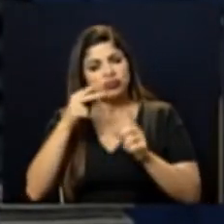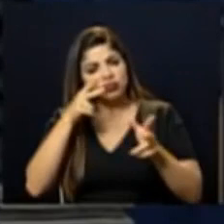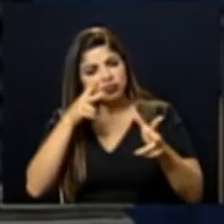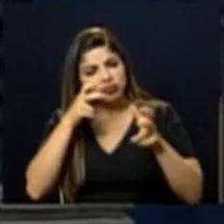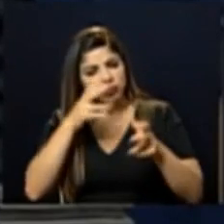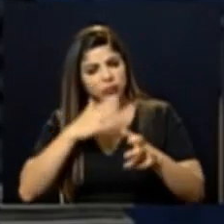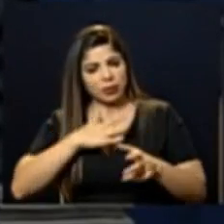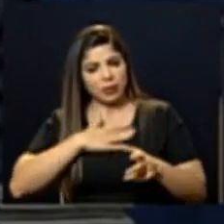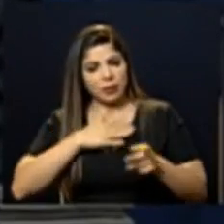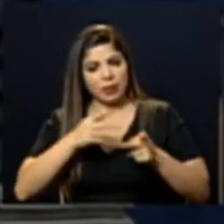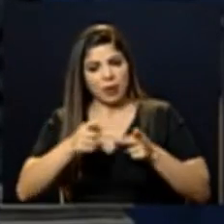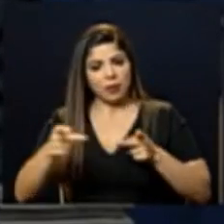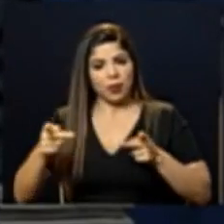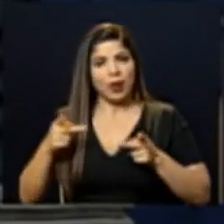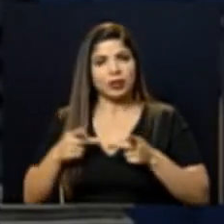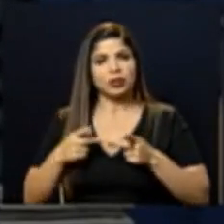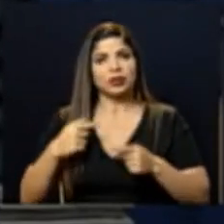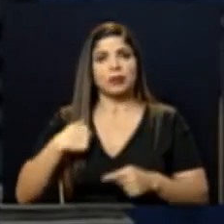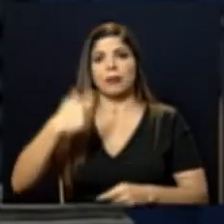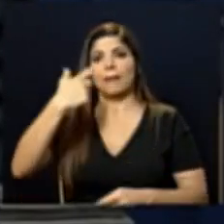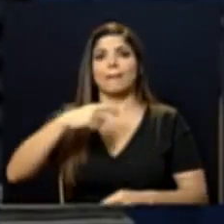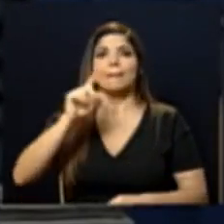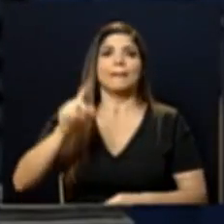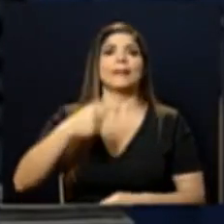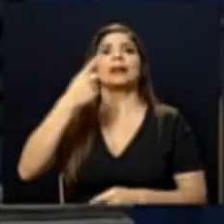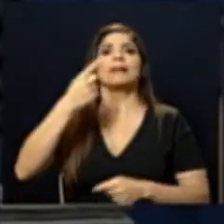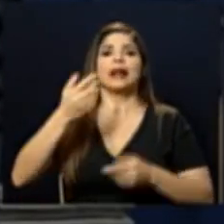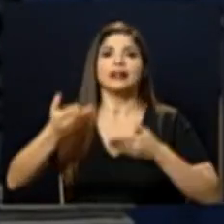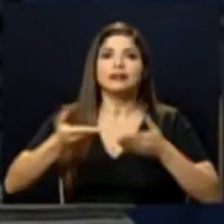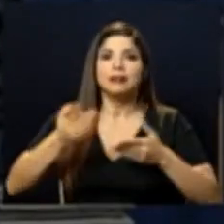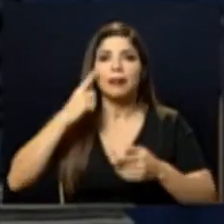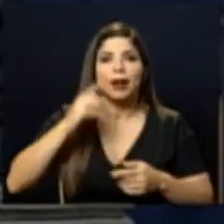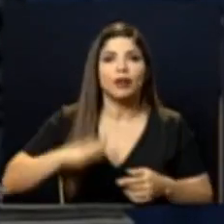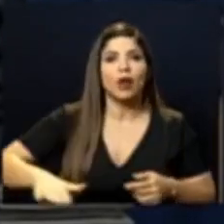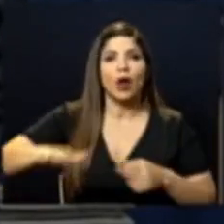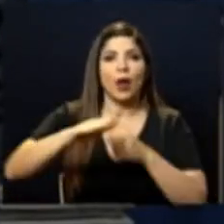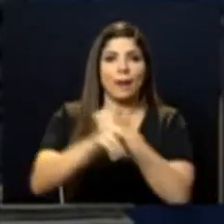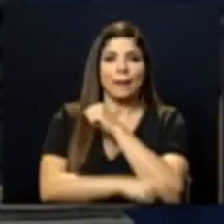mi posición como primer servidor de este país.